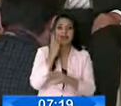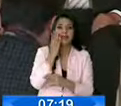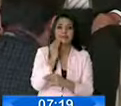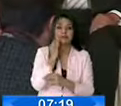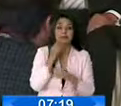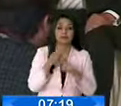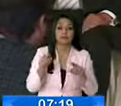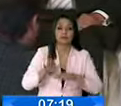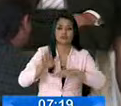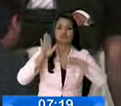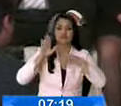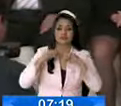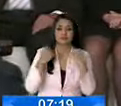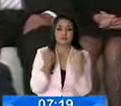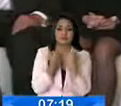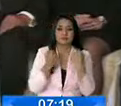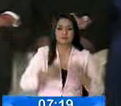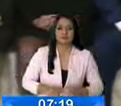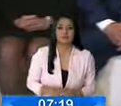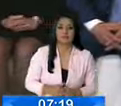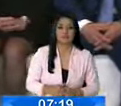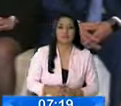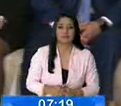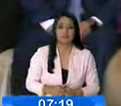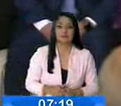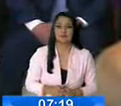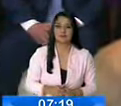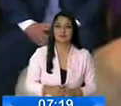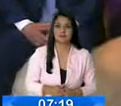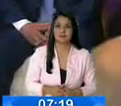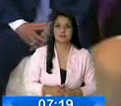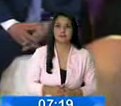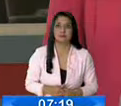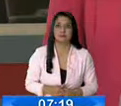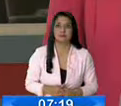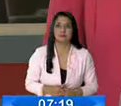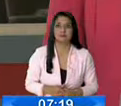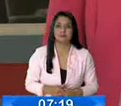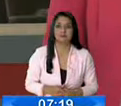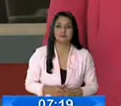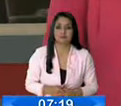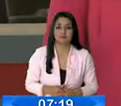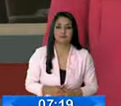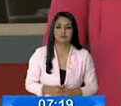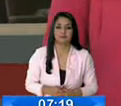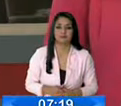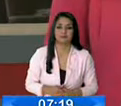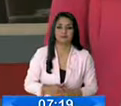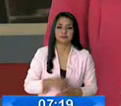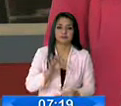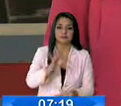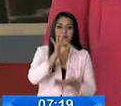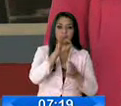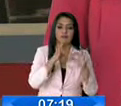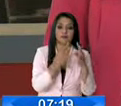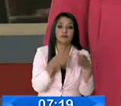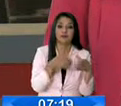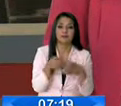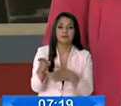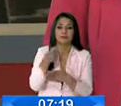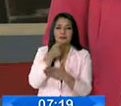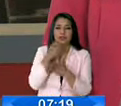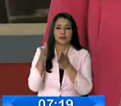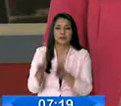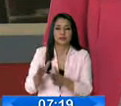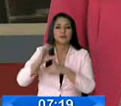compromiso social. En Quito informó Andrea Orbe. Una delegación de familiares de los periodistas